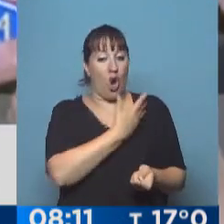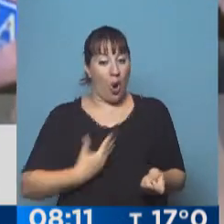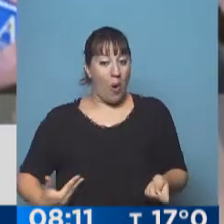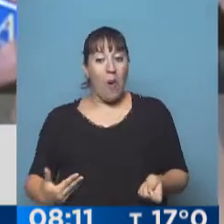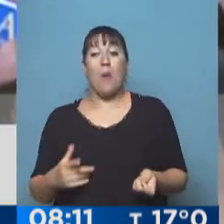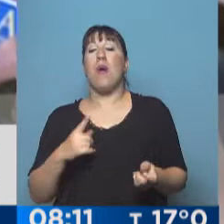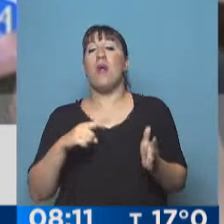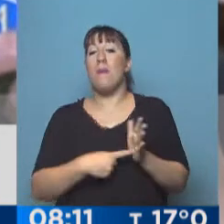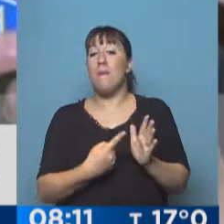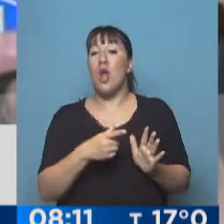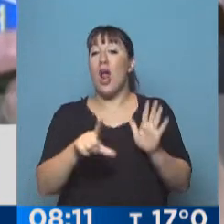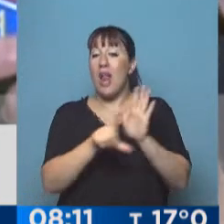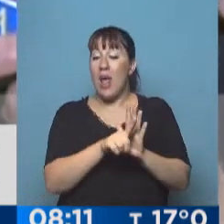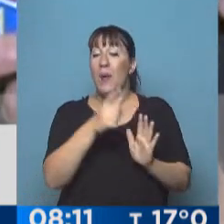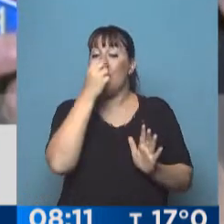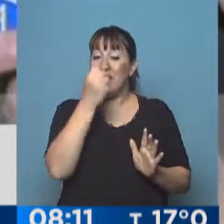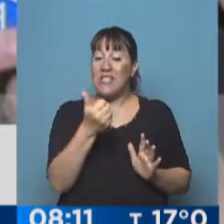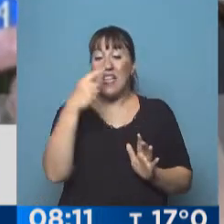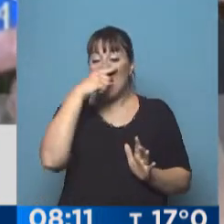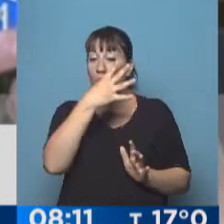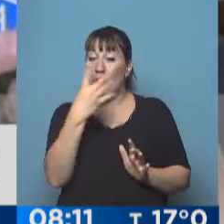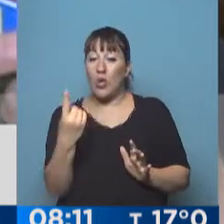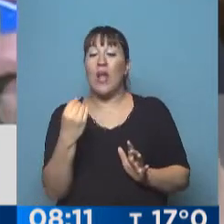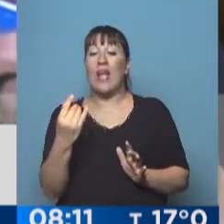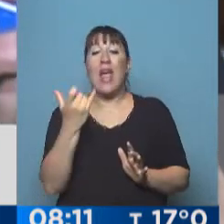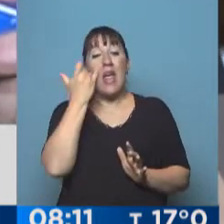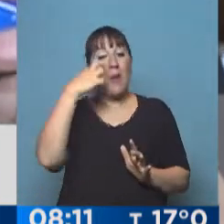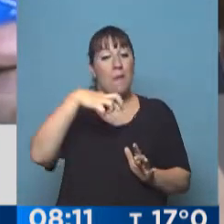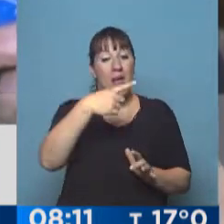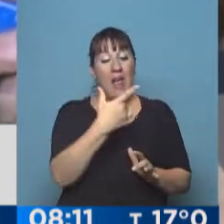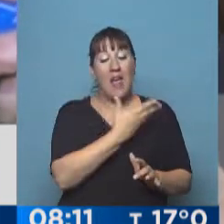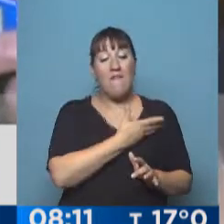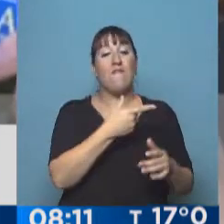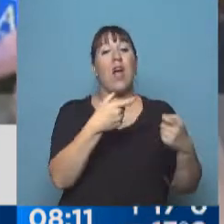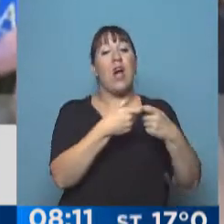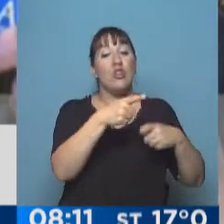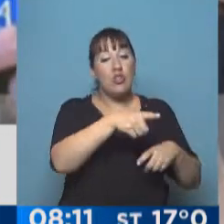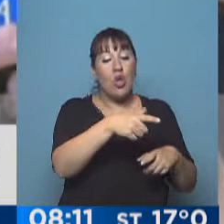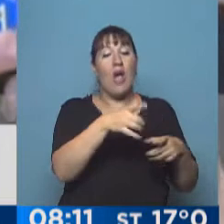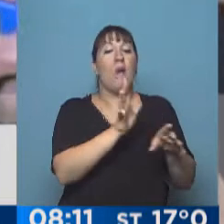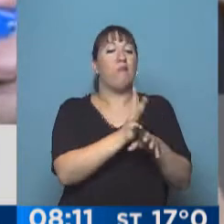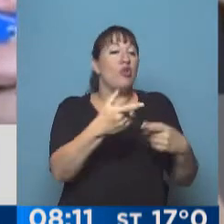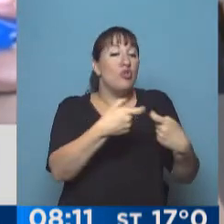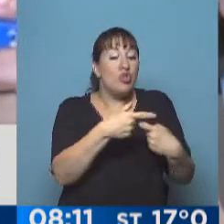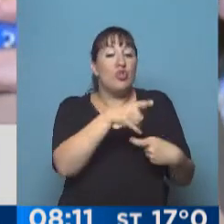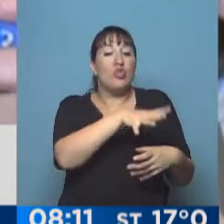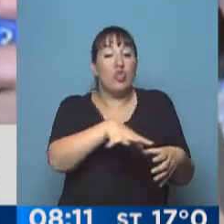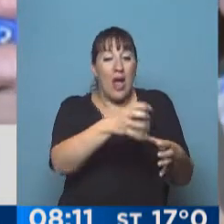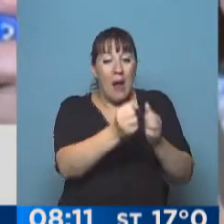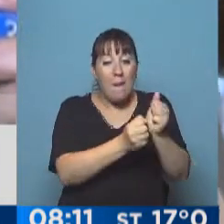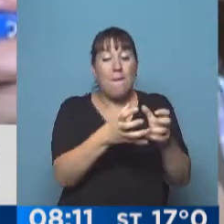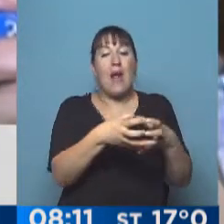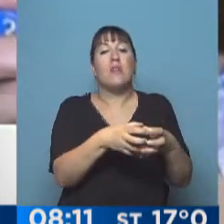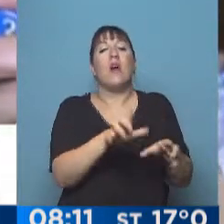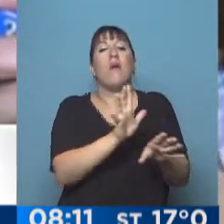dejan claro es la ley 26 741 que y pf es una sociedad que se va a manejar por la sección